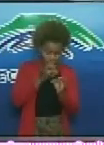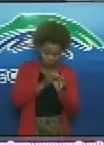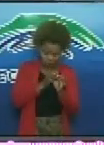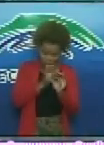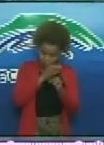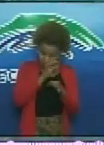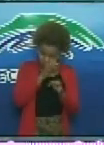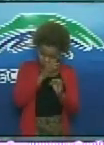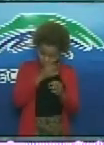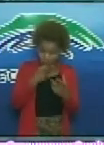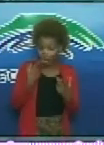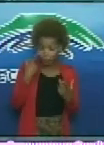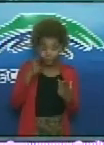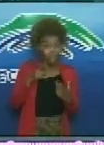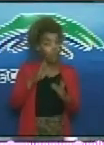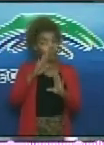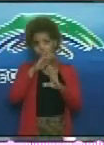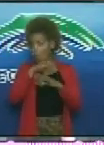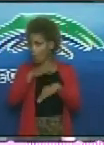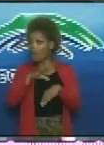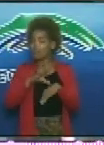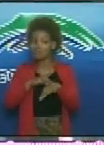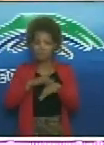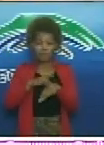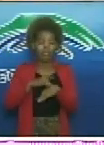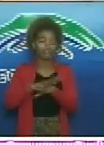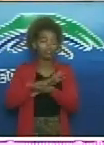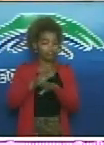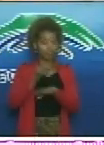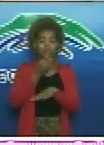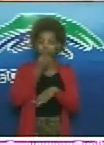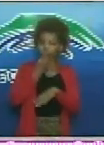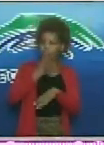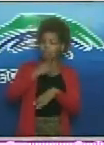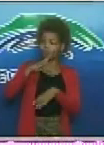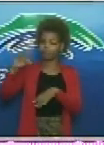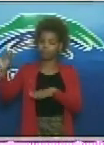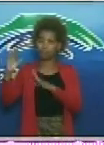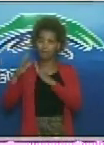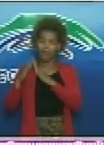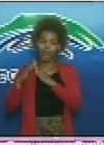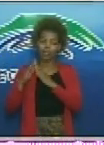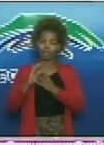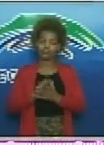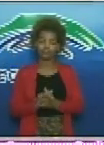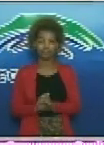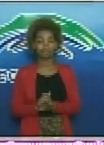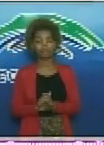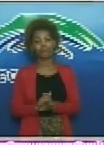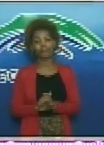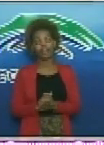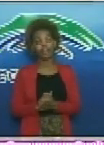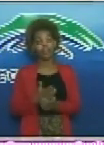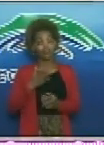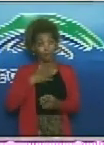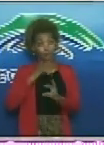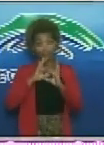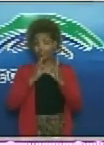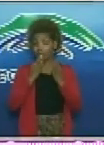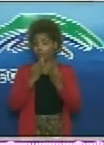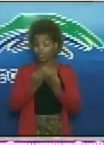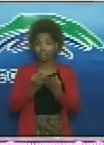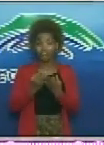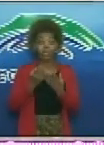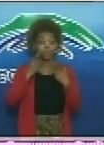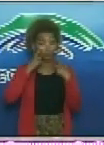han jugado un papel fundamental en esta etapa. Mi familia ha jugado un papel importantísimo, ya que gracias al apoyo que ellos me dieron me